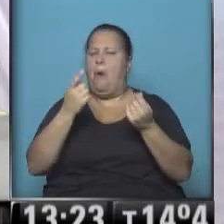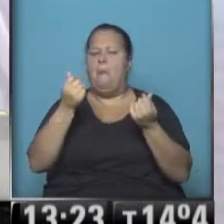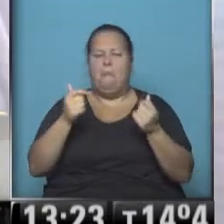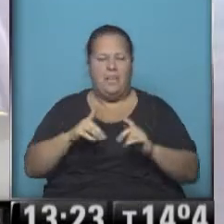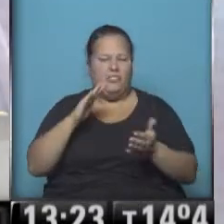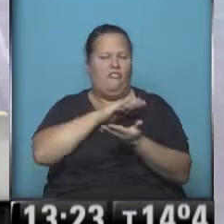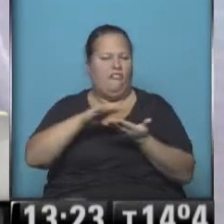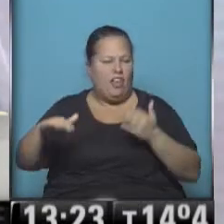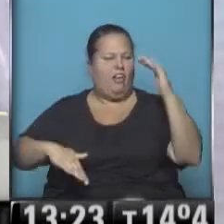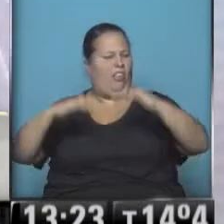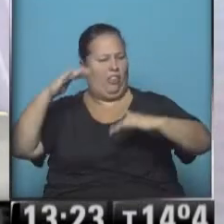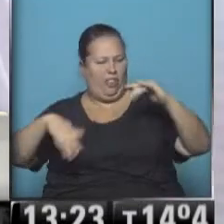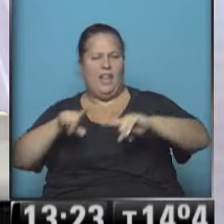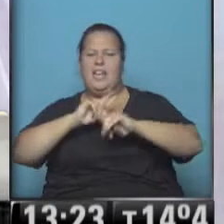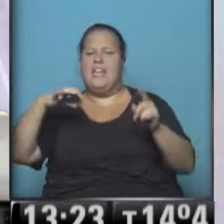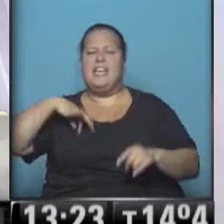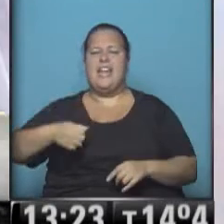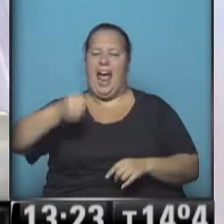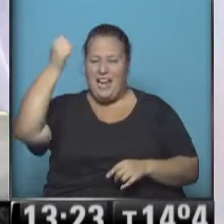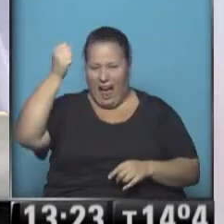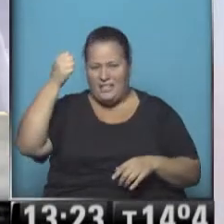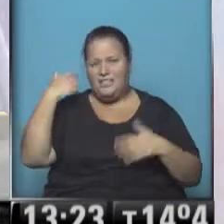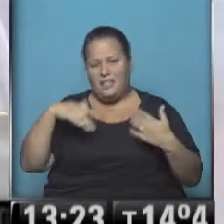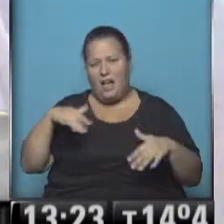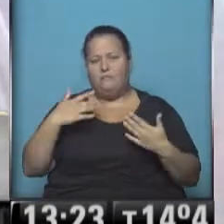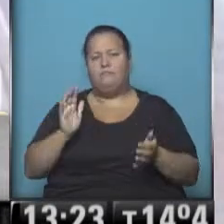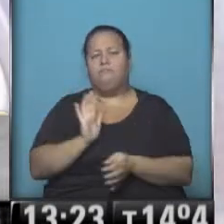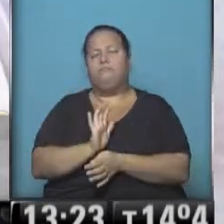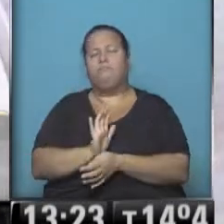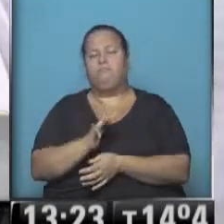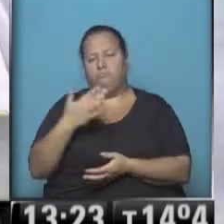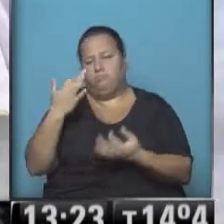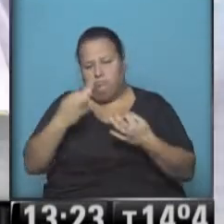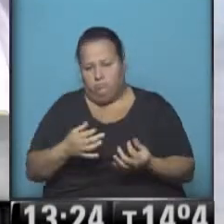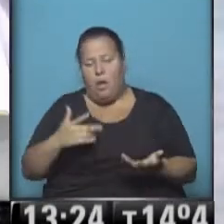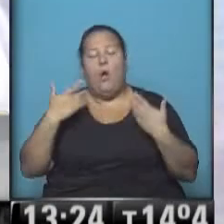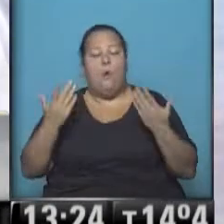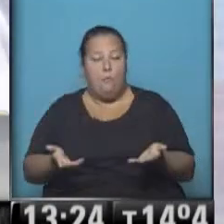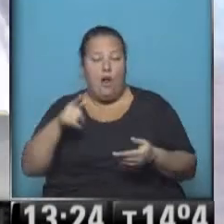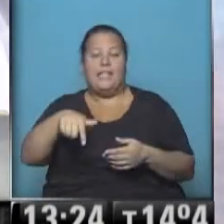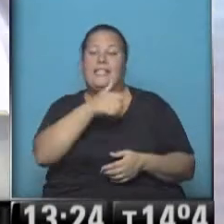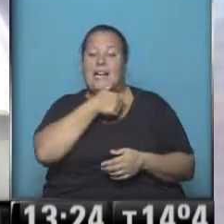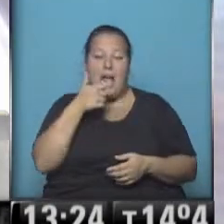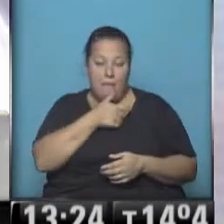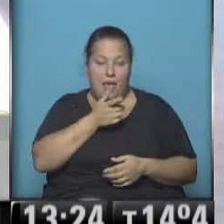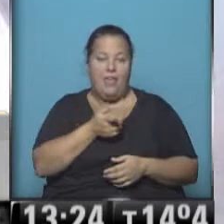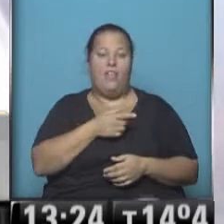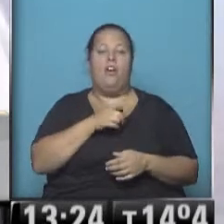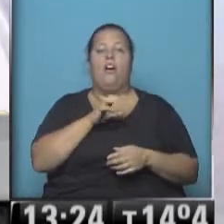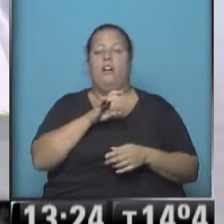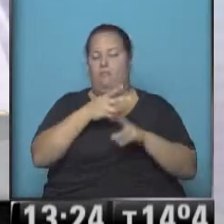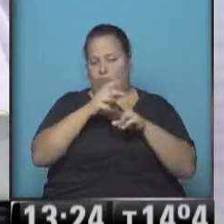costos fijos y variables y una ganancia relativamente lógica por eso es que este medicamento se fue subir